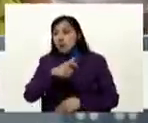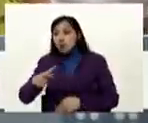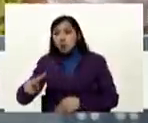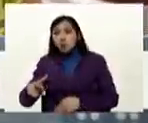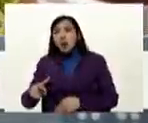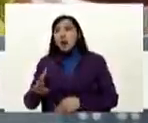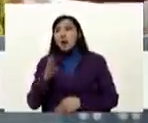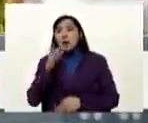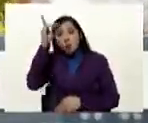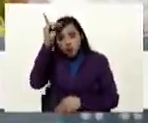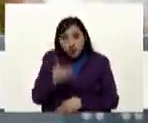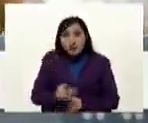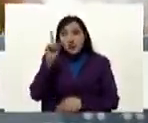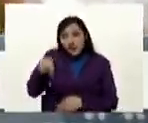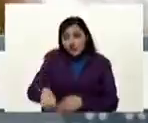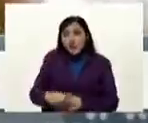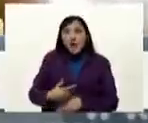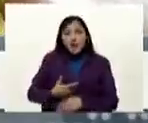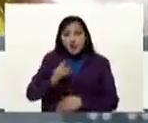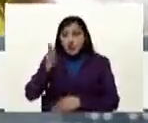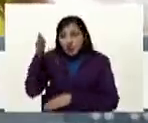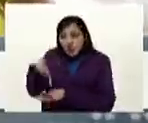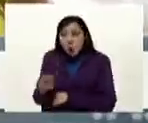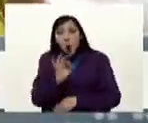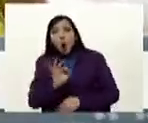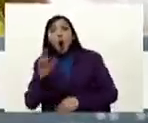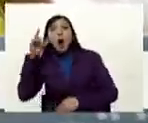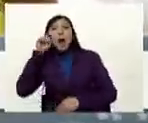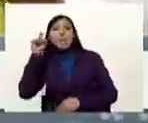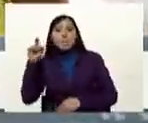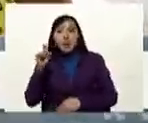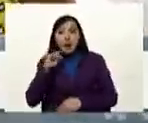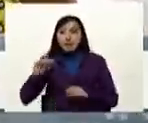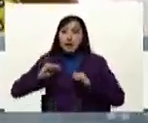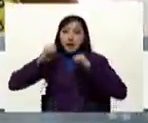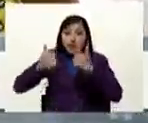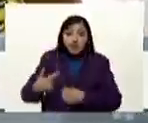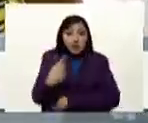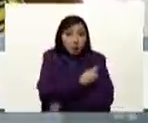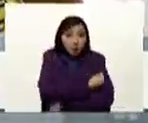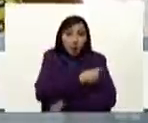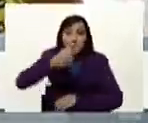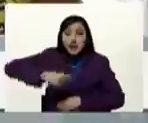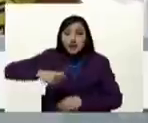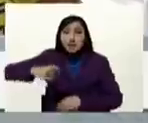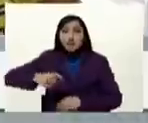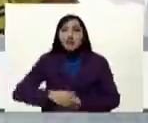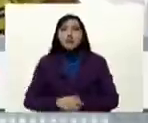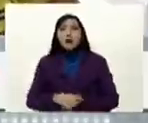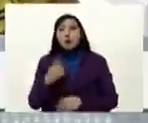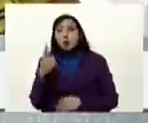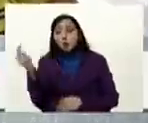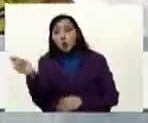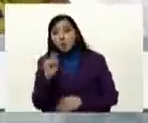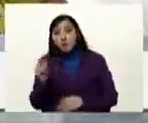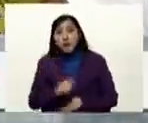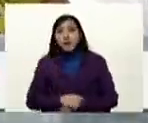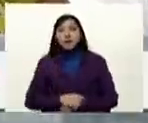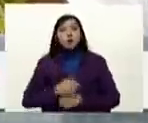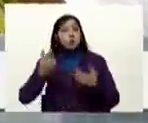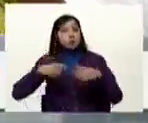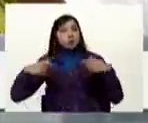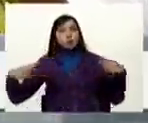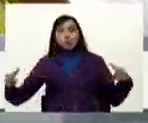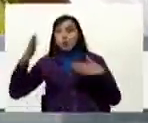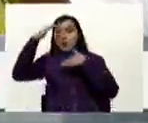alguna discapacidad, o embarazadas, que fue lo primero que empezamos a trabajar ya hace más de un mes, pues incrementar y